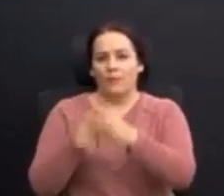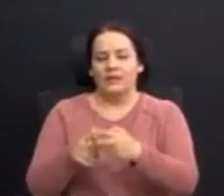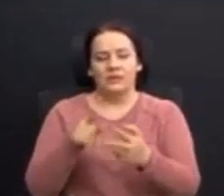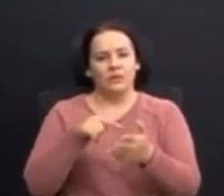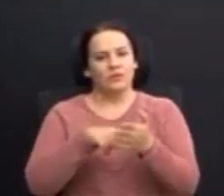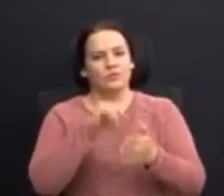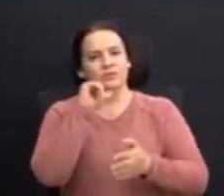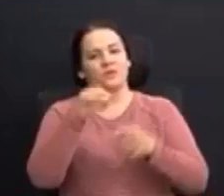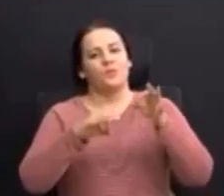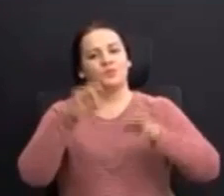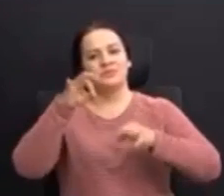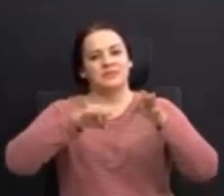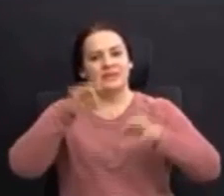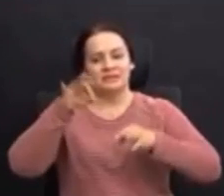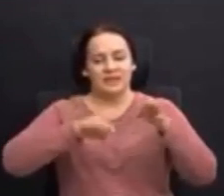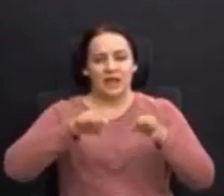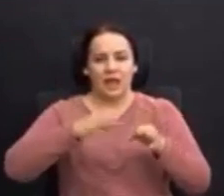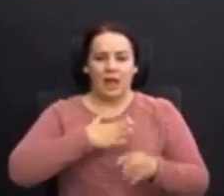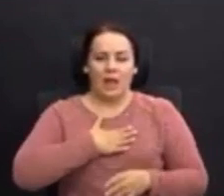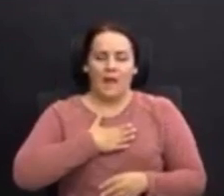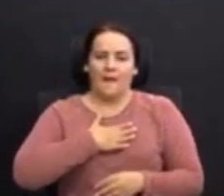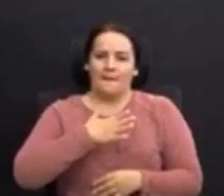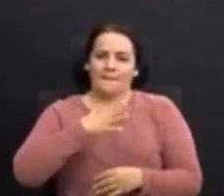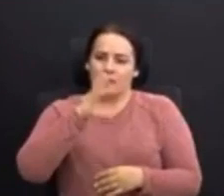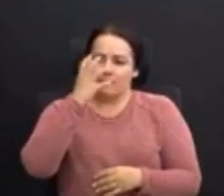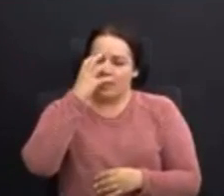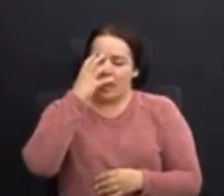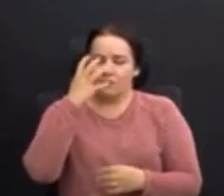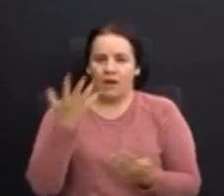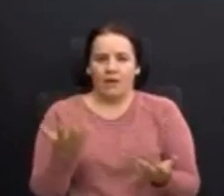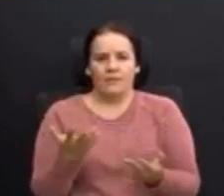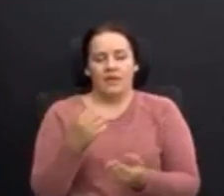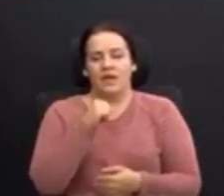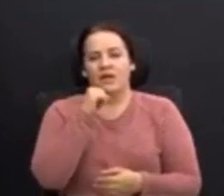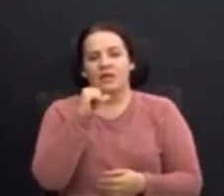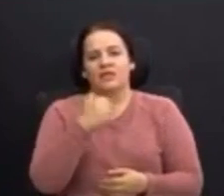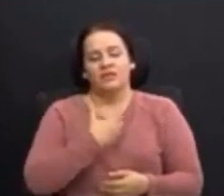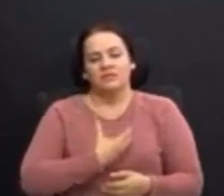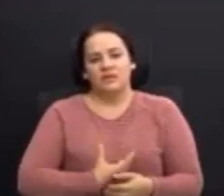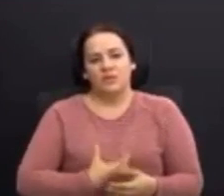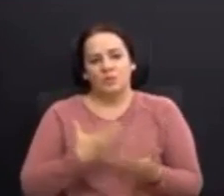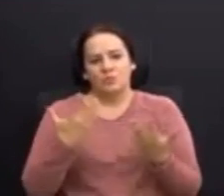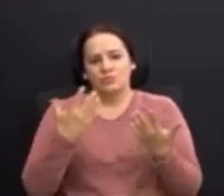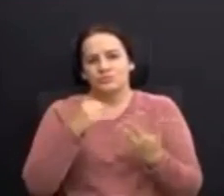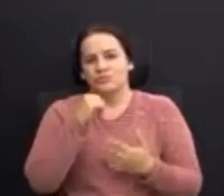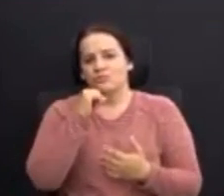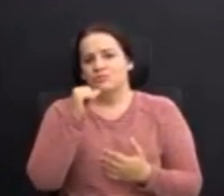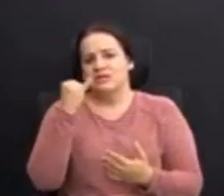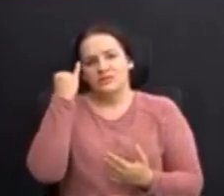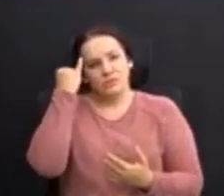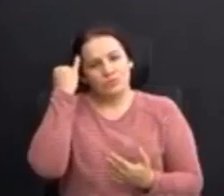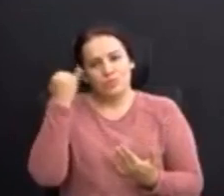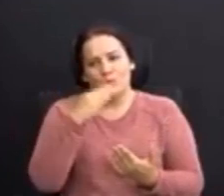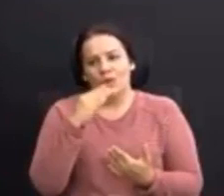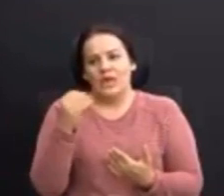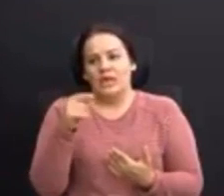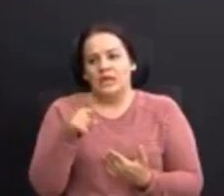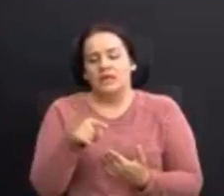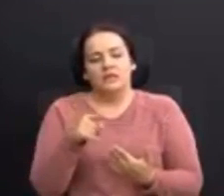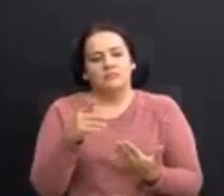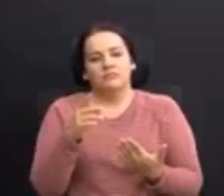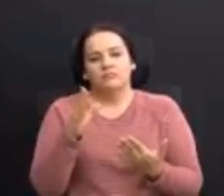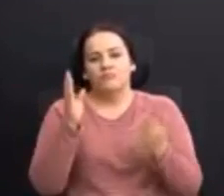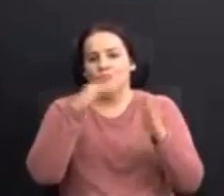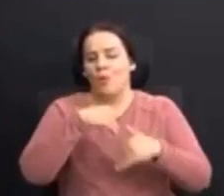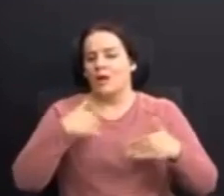que me da es rabia, desilusión, descontento. Vemos que esto es un Poder